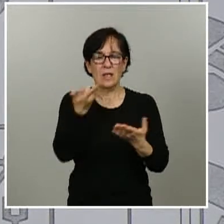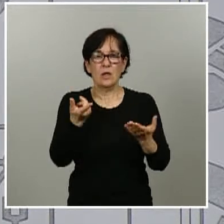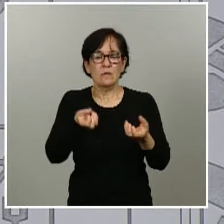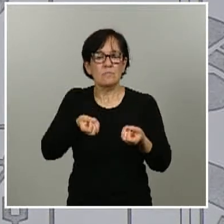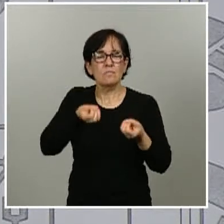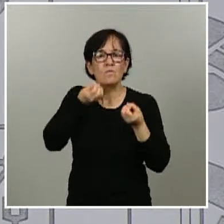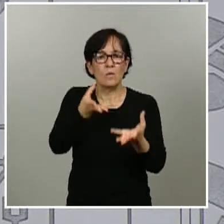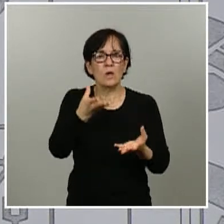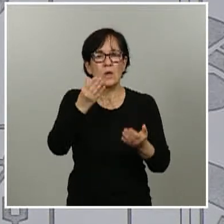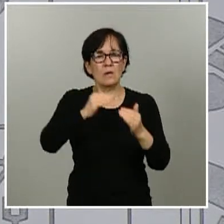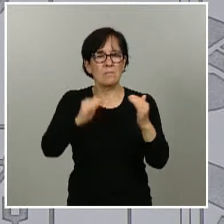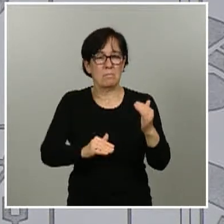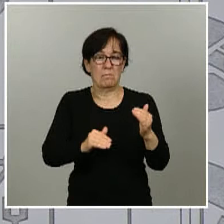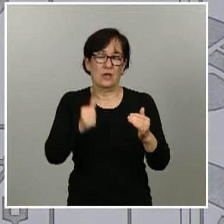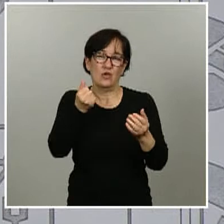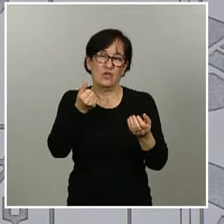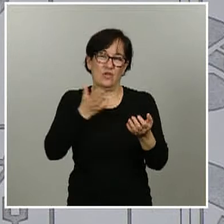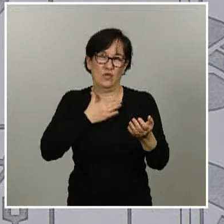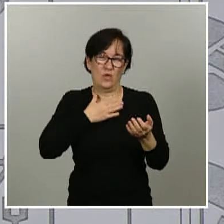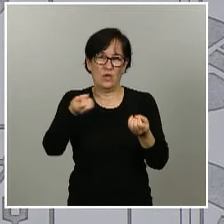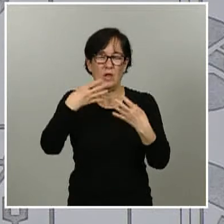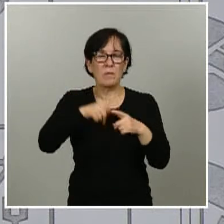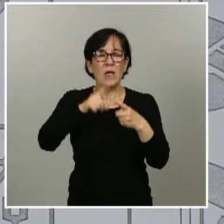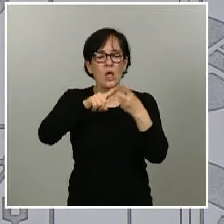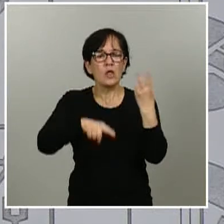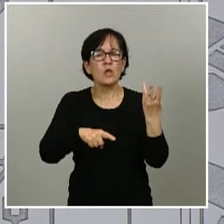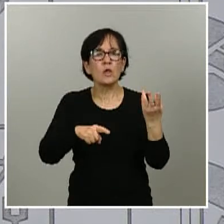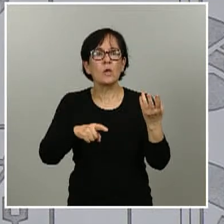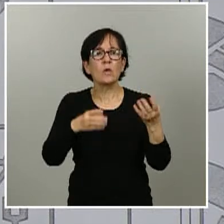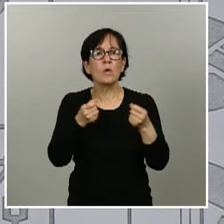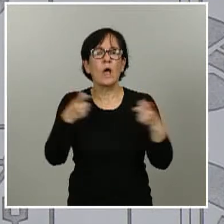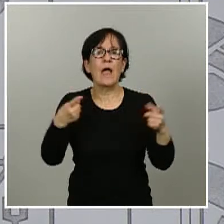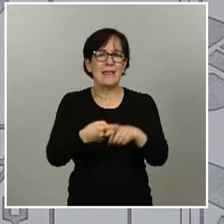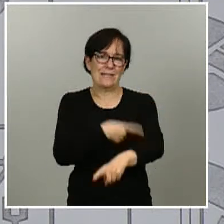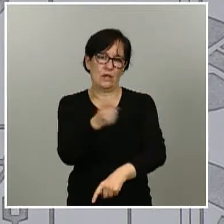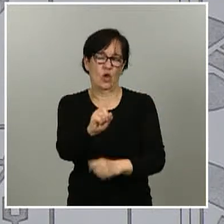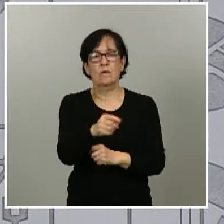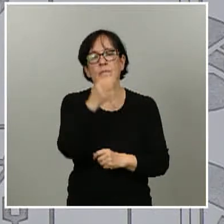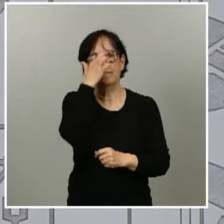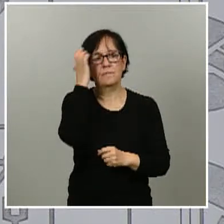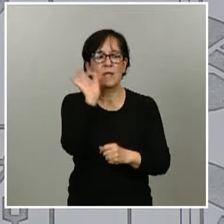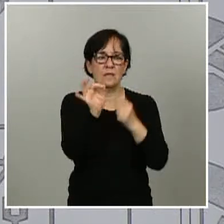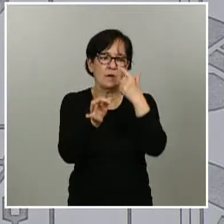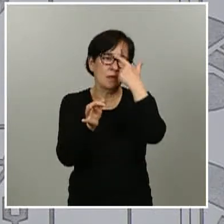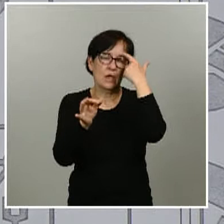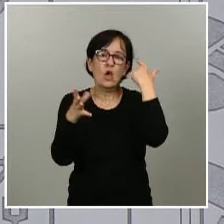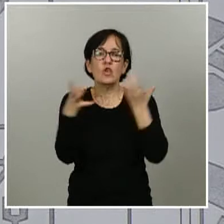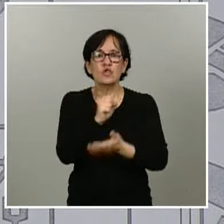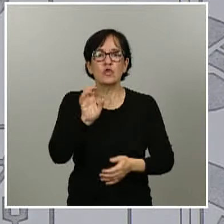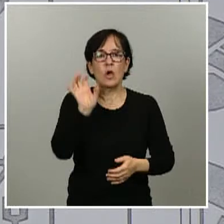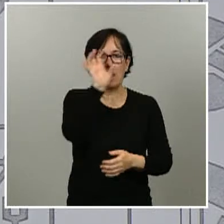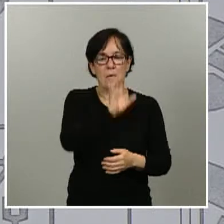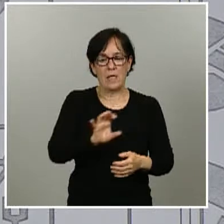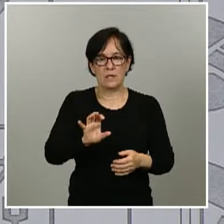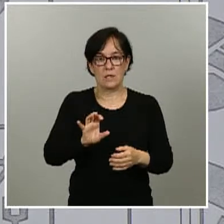menos sensibles que los nuestros, pero el volumen de casos no es excesivo. Lo que sí que es cierto es que todos los países del hemisferio sur